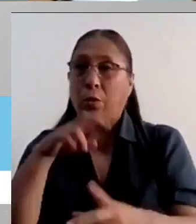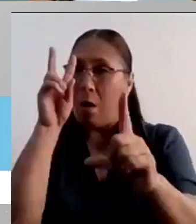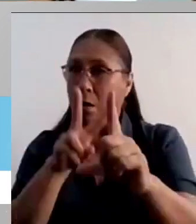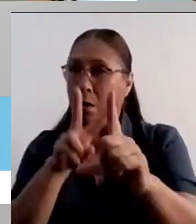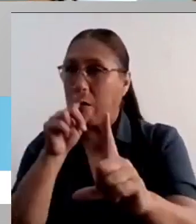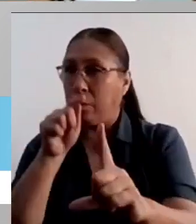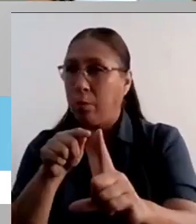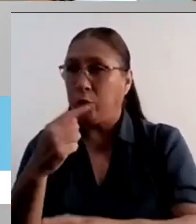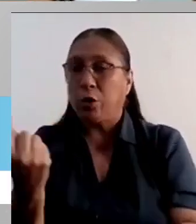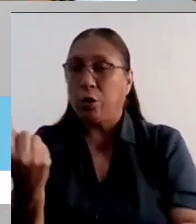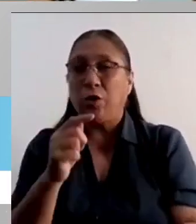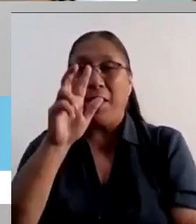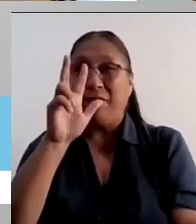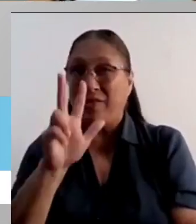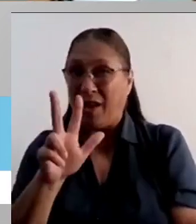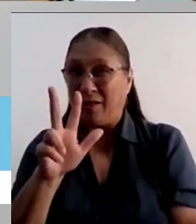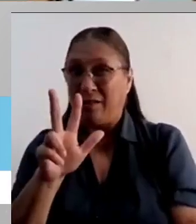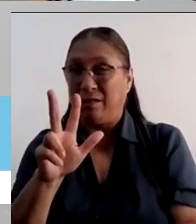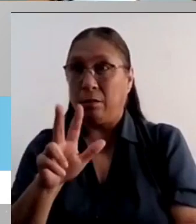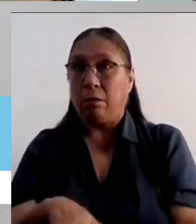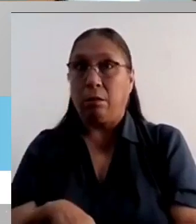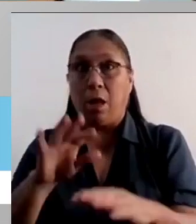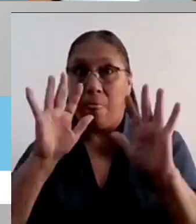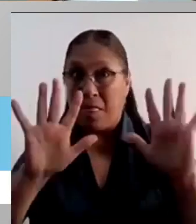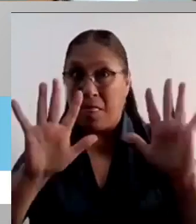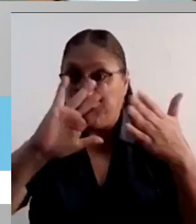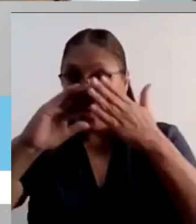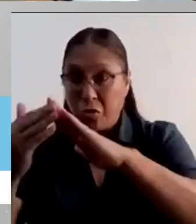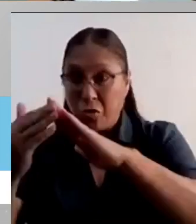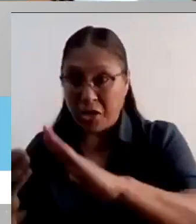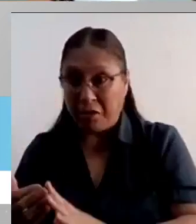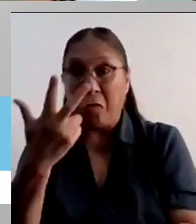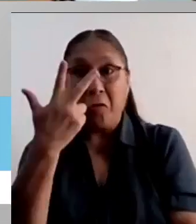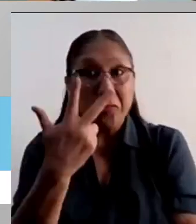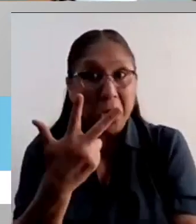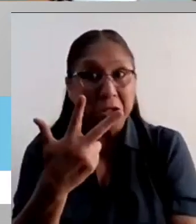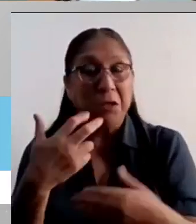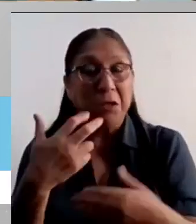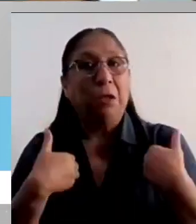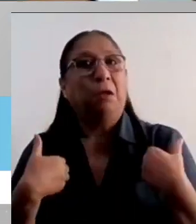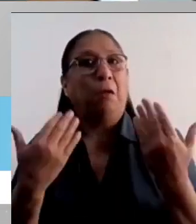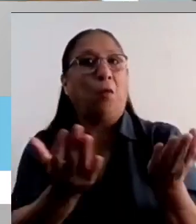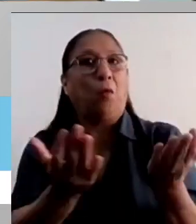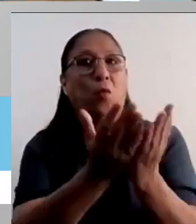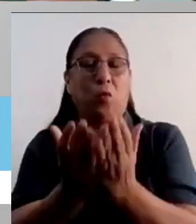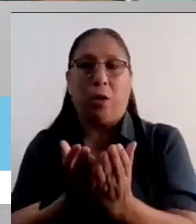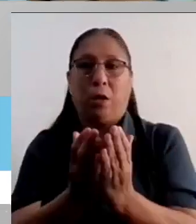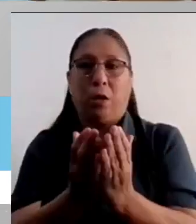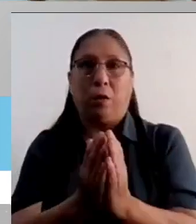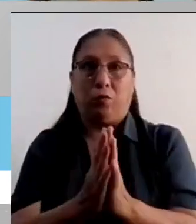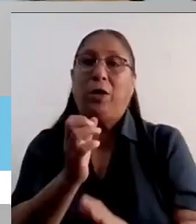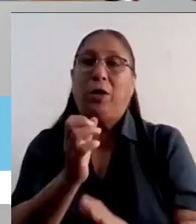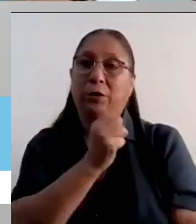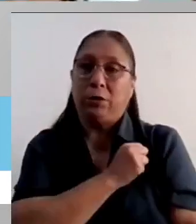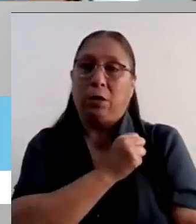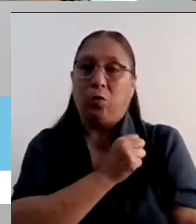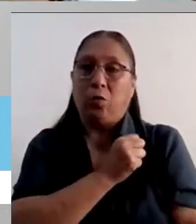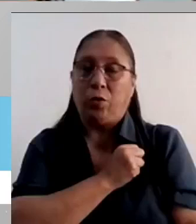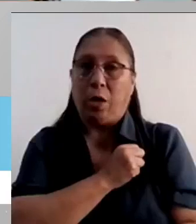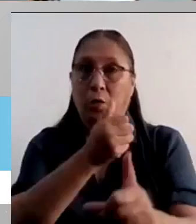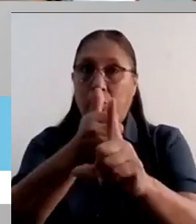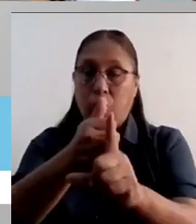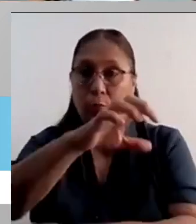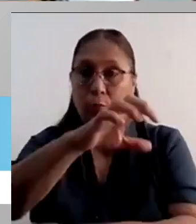3 de cada 10 comunidades campesinas y nativas tienen una institución de nivel secundaria en sus zonas.